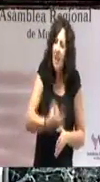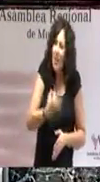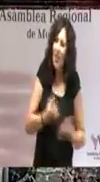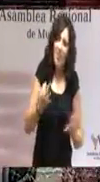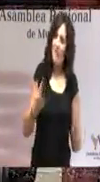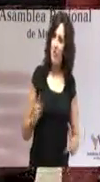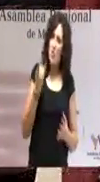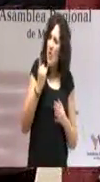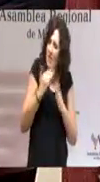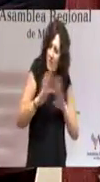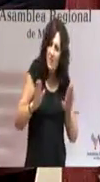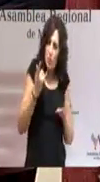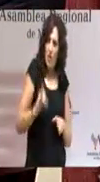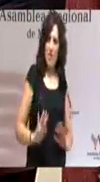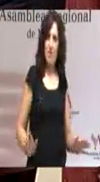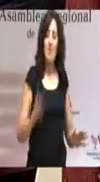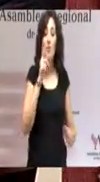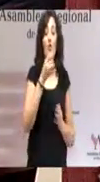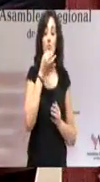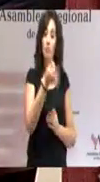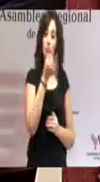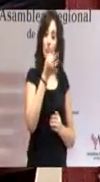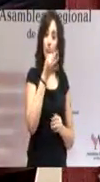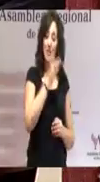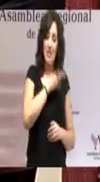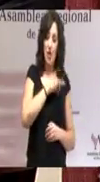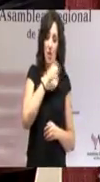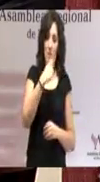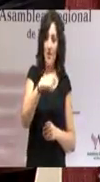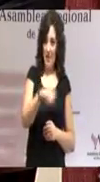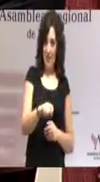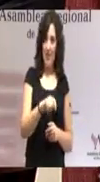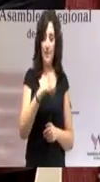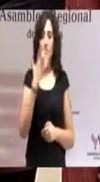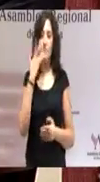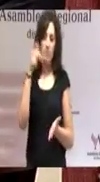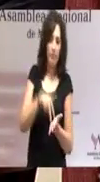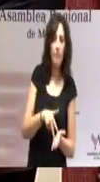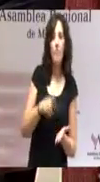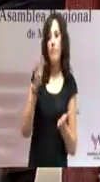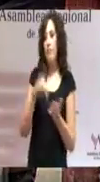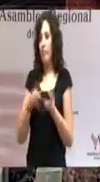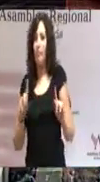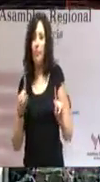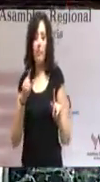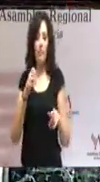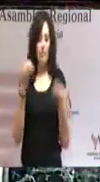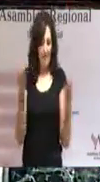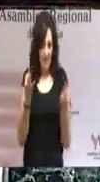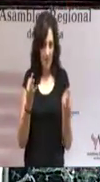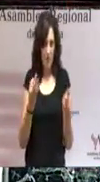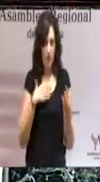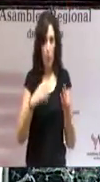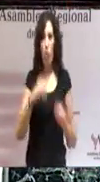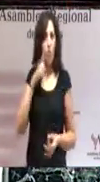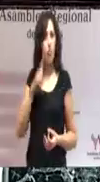sobre la comparecencia del señor presidente, si comparece o no comparece. Vuelve a mentir.